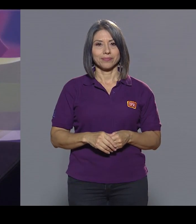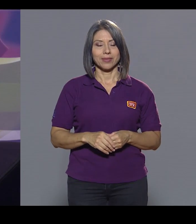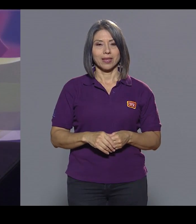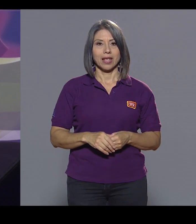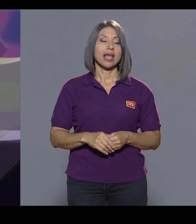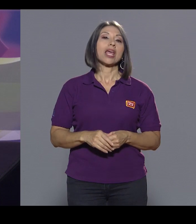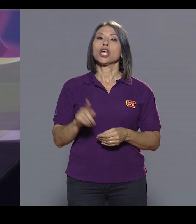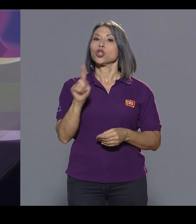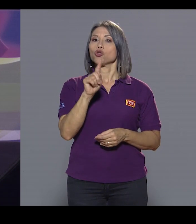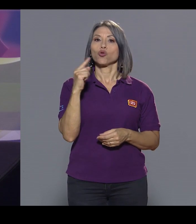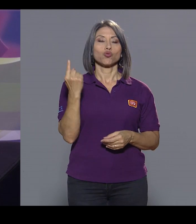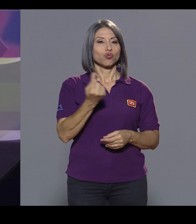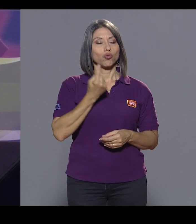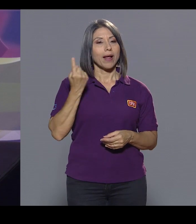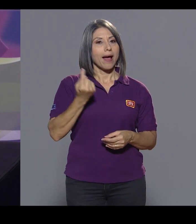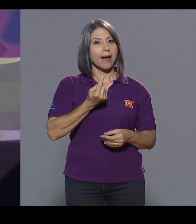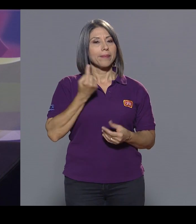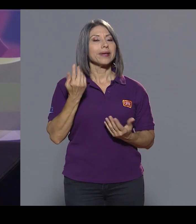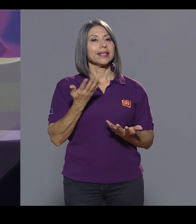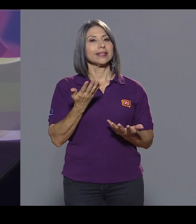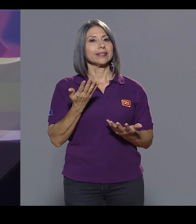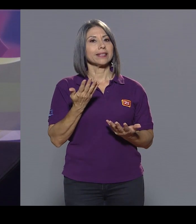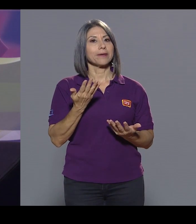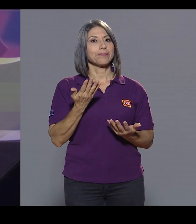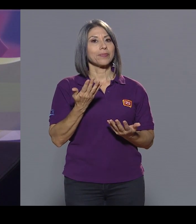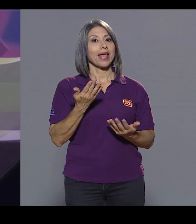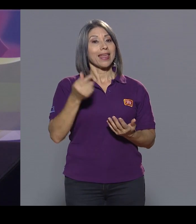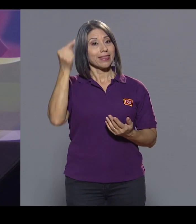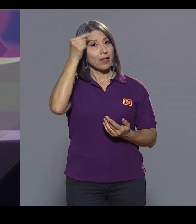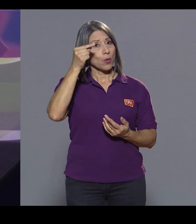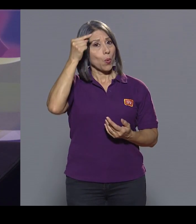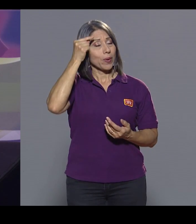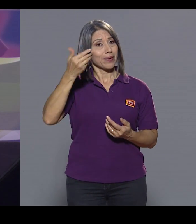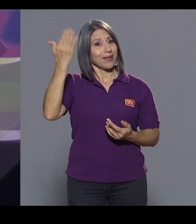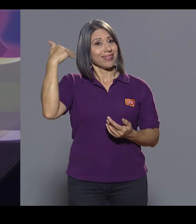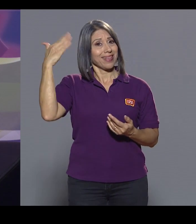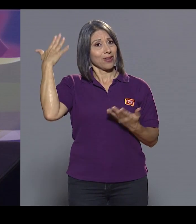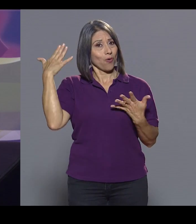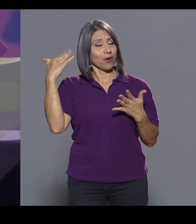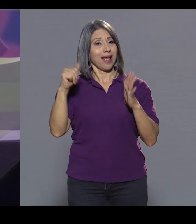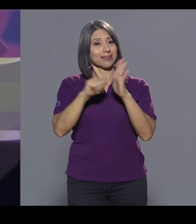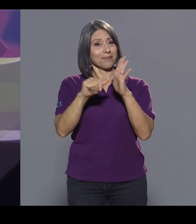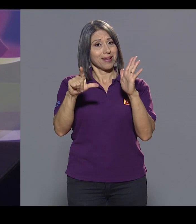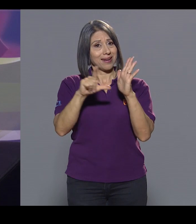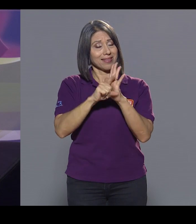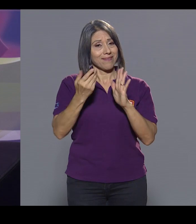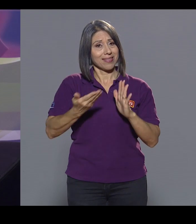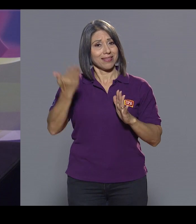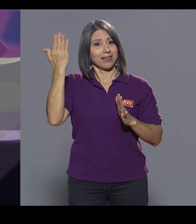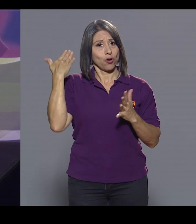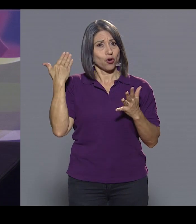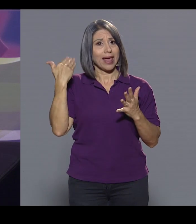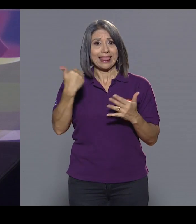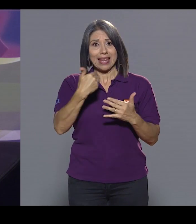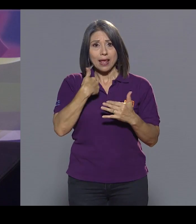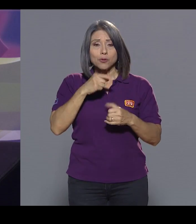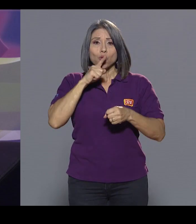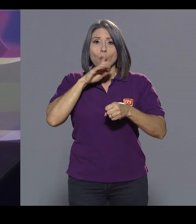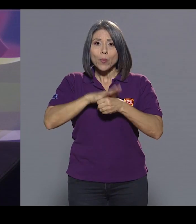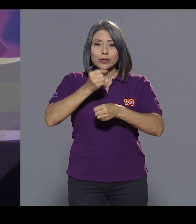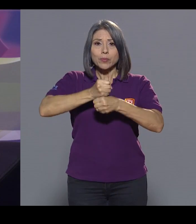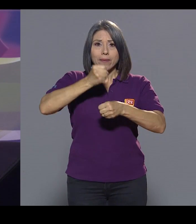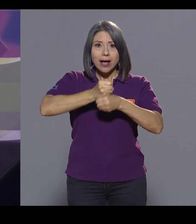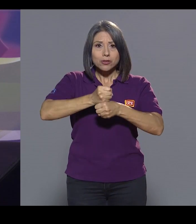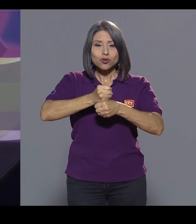Y no solamente de la legislatura anterior traíamos una serie de compromisos, sino que los